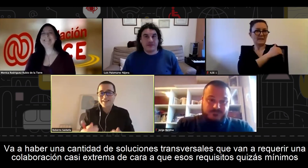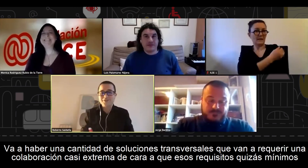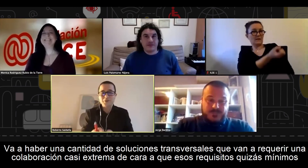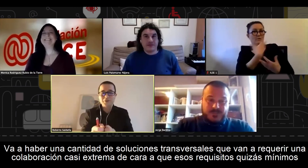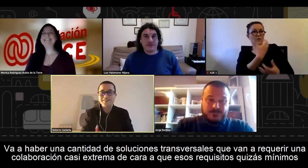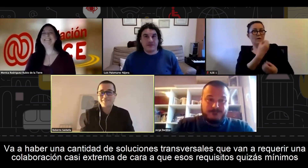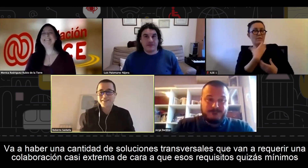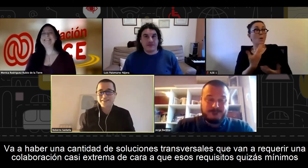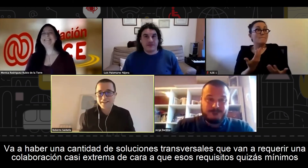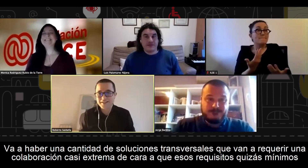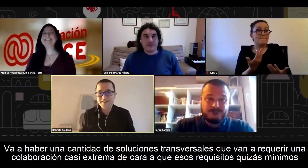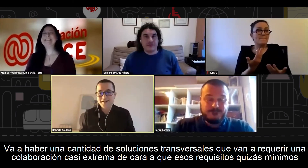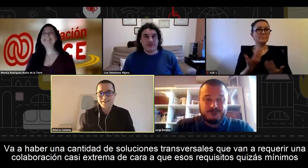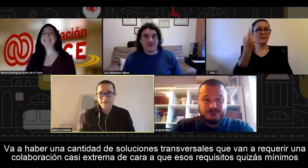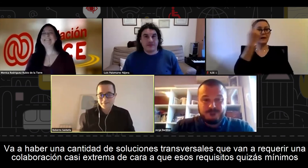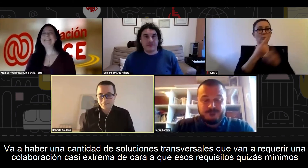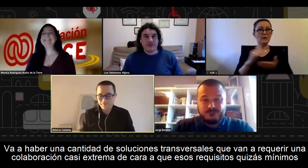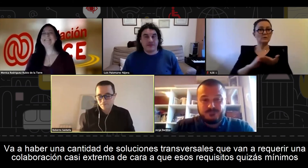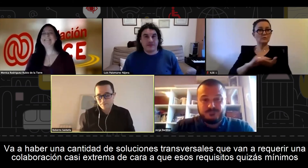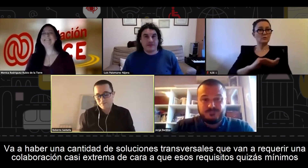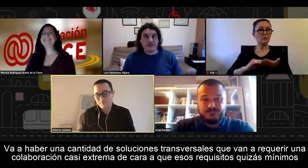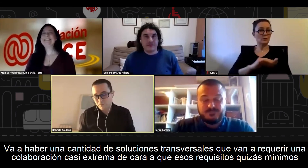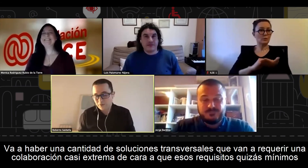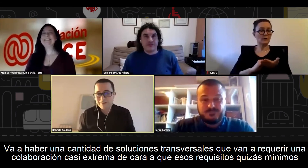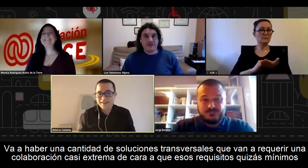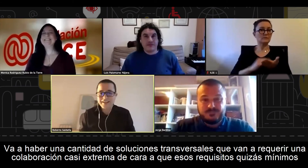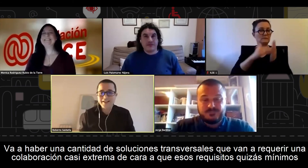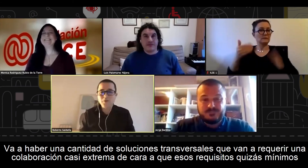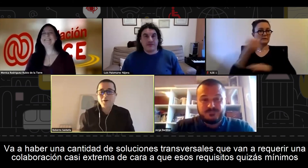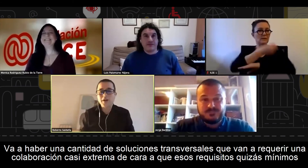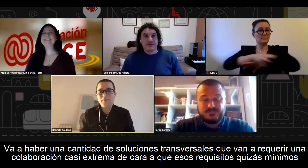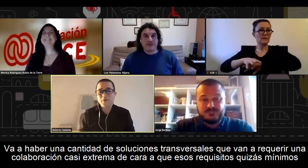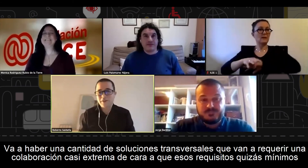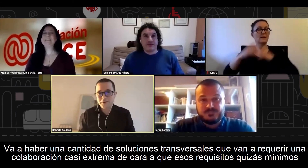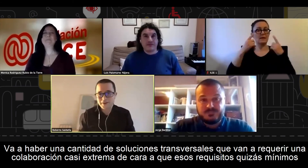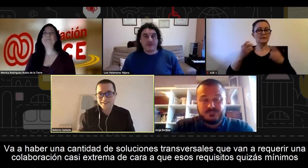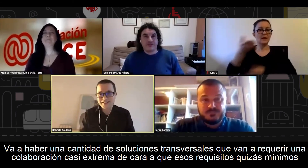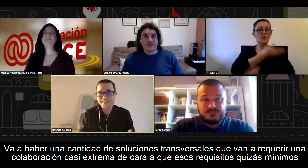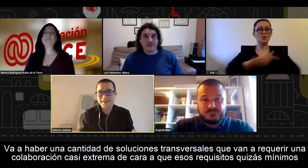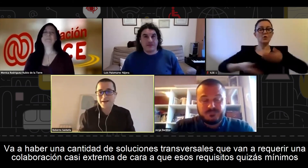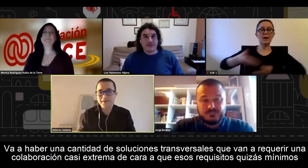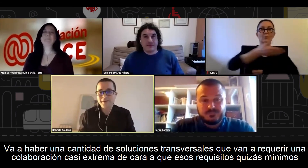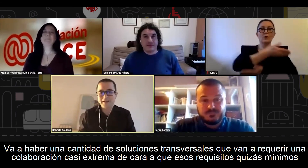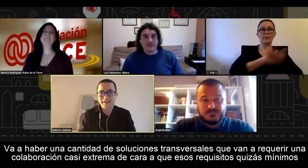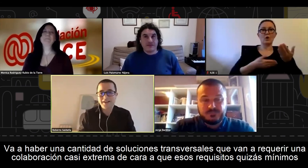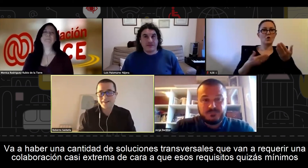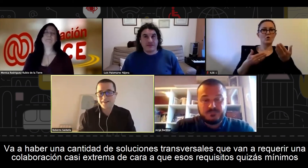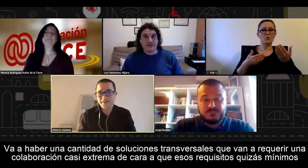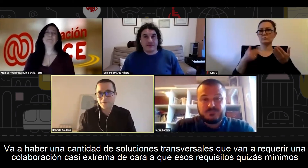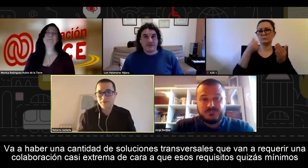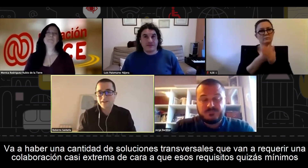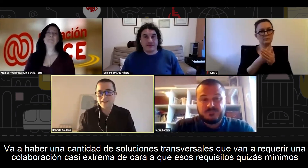de soluciones transversales que van a requerir una colaboración casi extrema de cara a